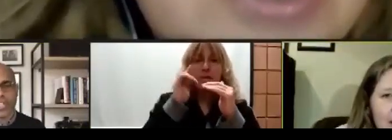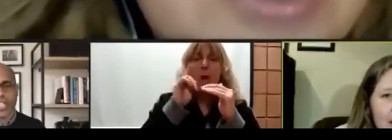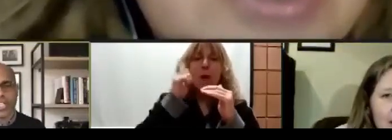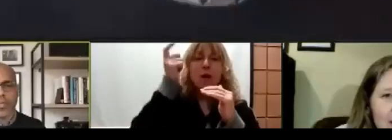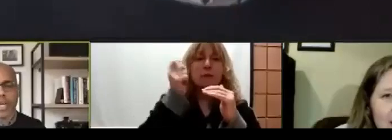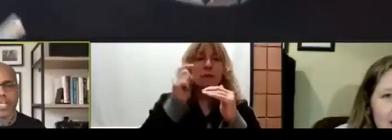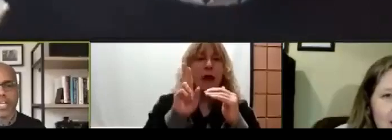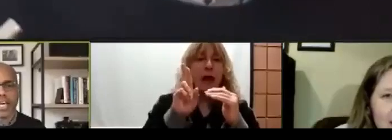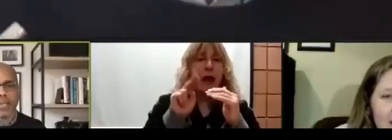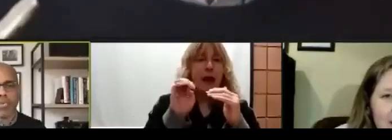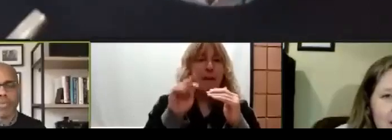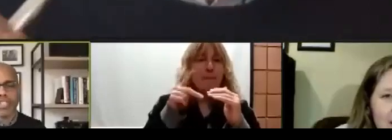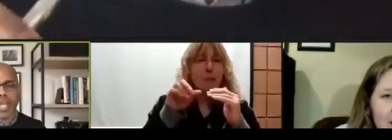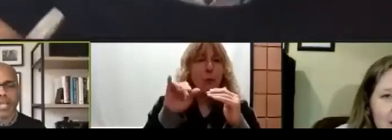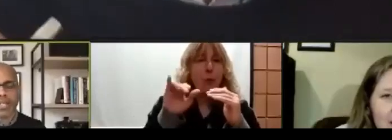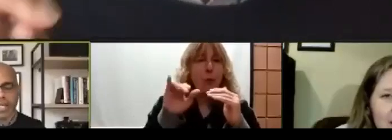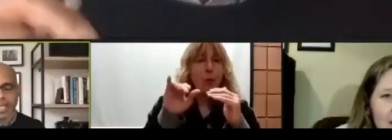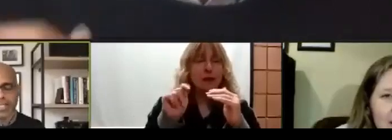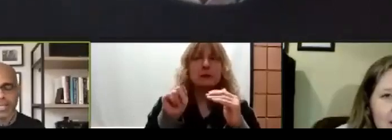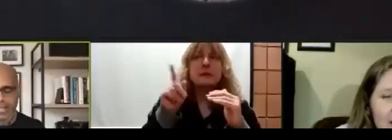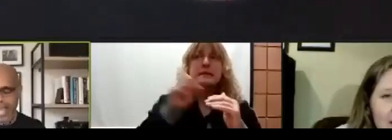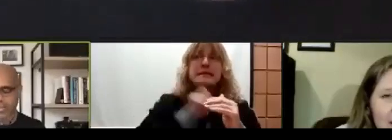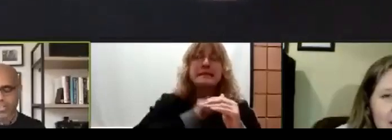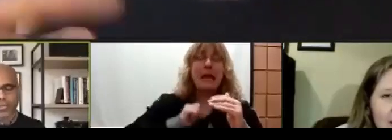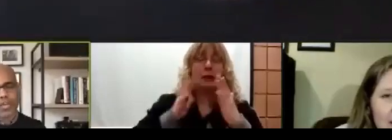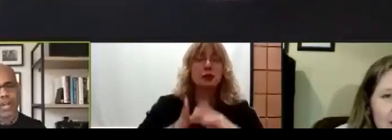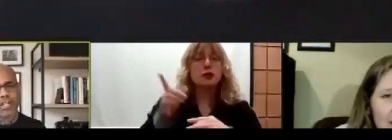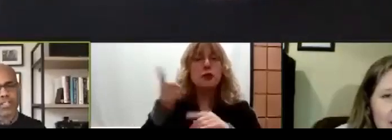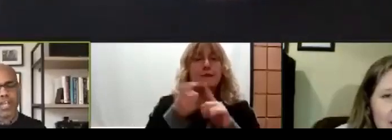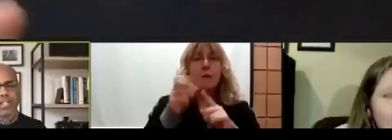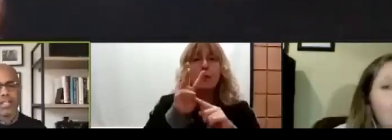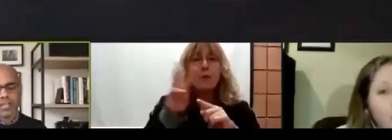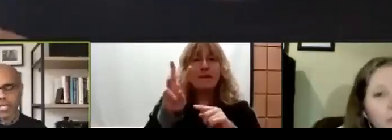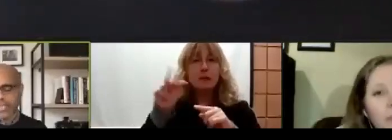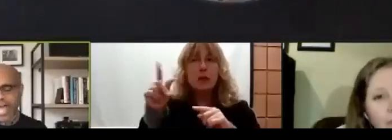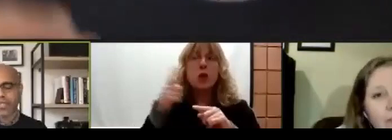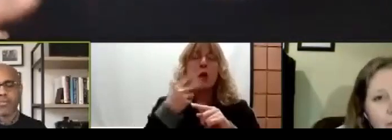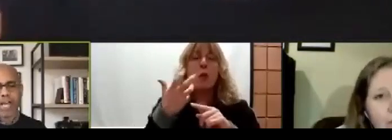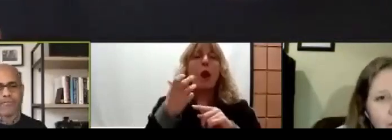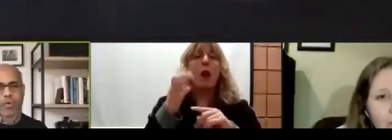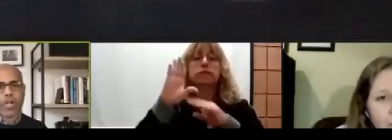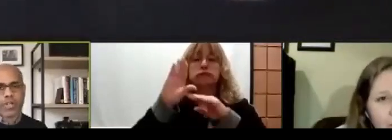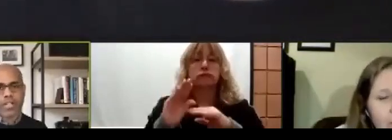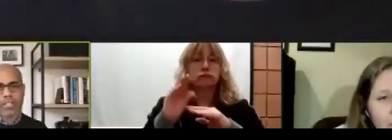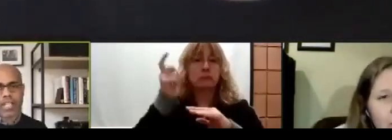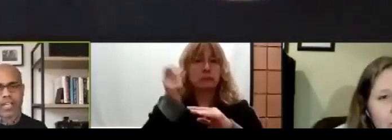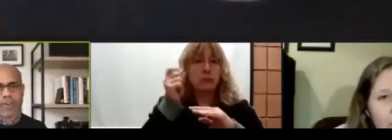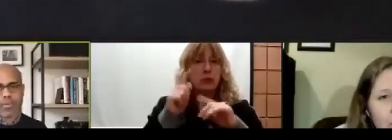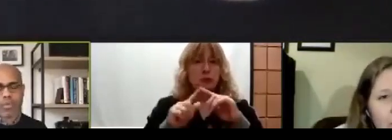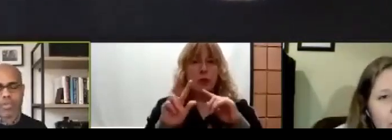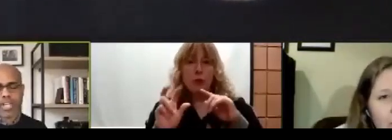quiero ser acusada de mandar información errónea que había un baibiene había un baibiene vocalmente